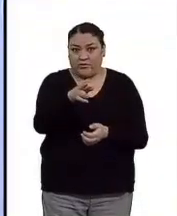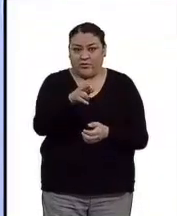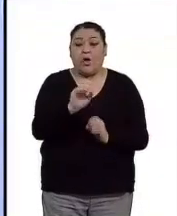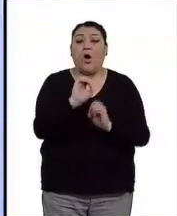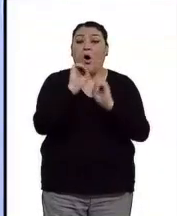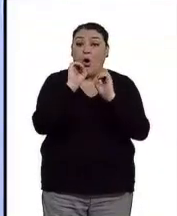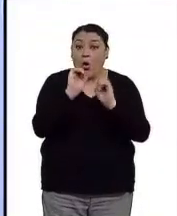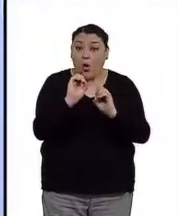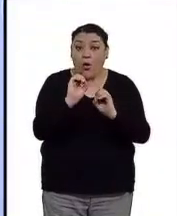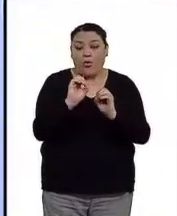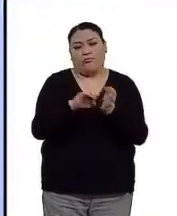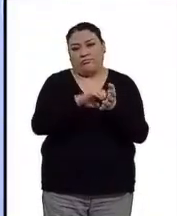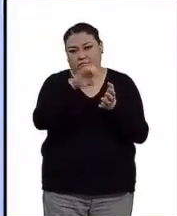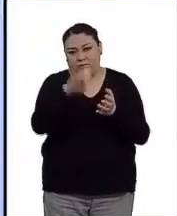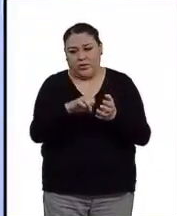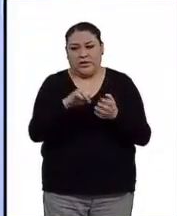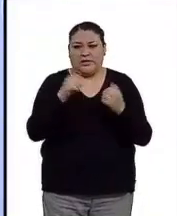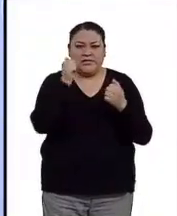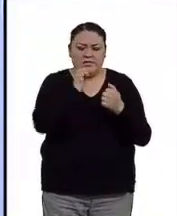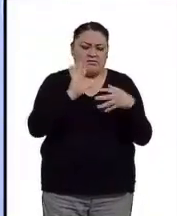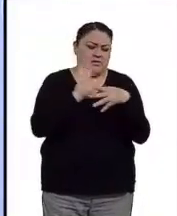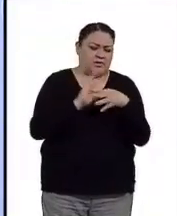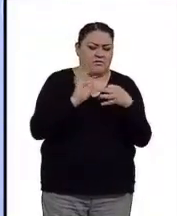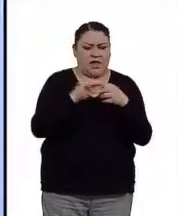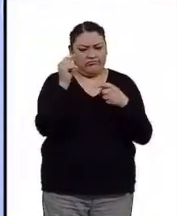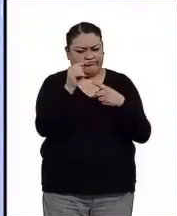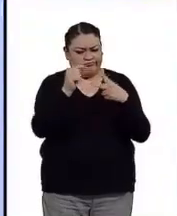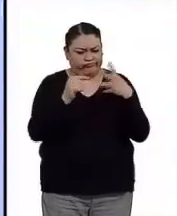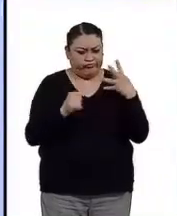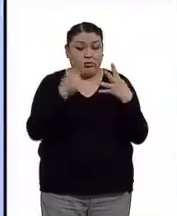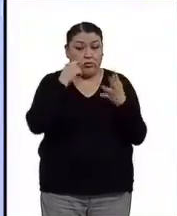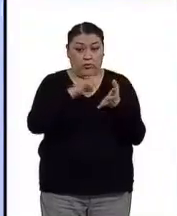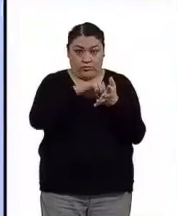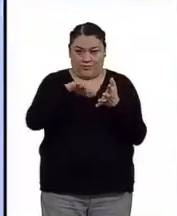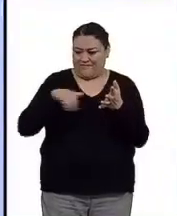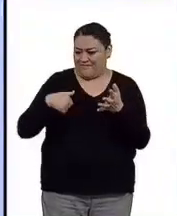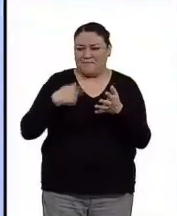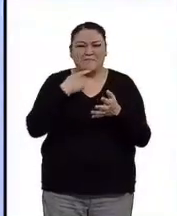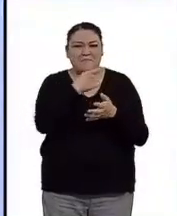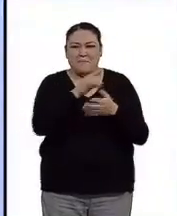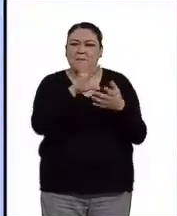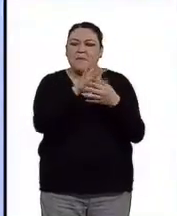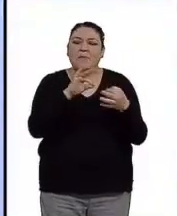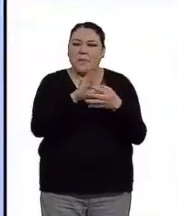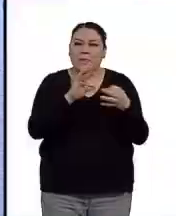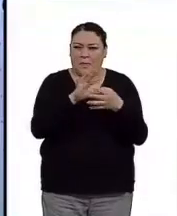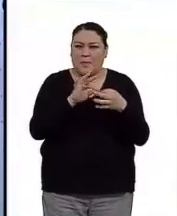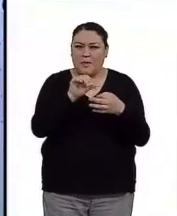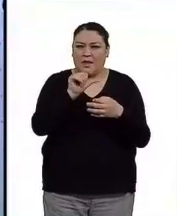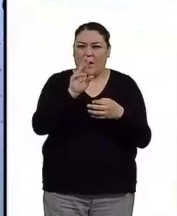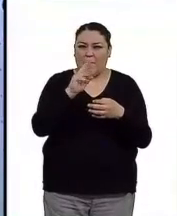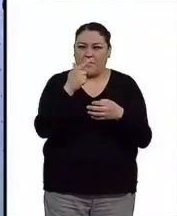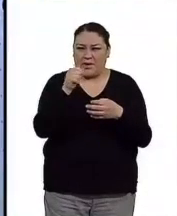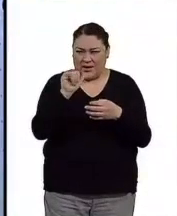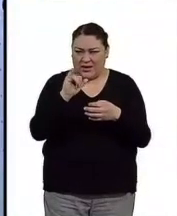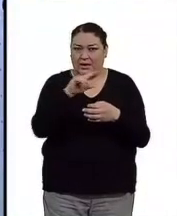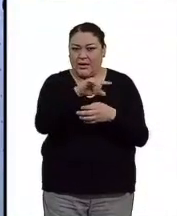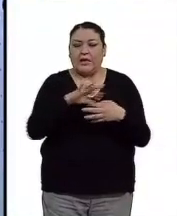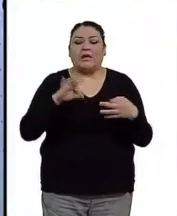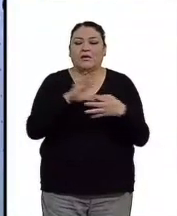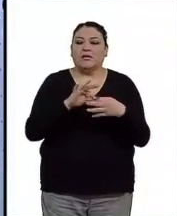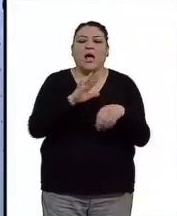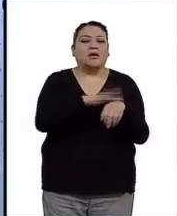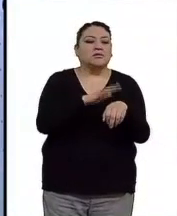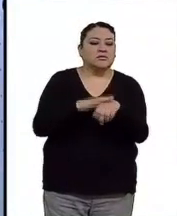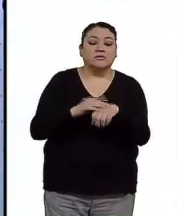bien, y reconoce, pues, no solamente el despido, como decía Abigail, no van a venir a decirte el patrón, te despido